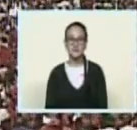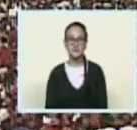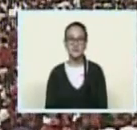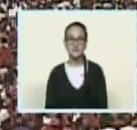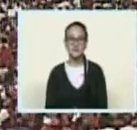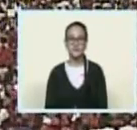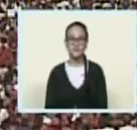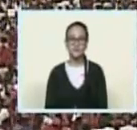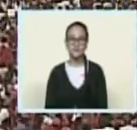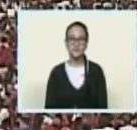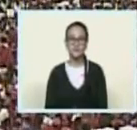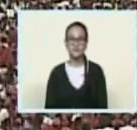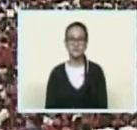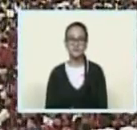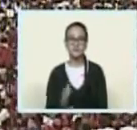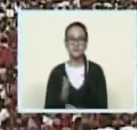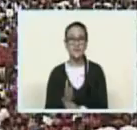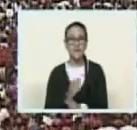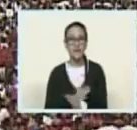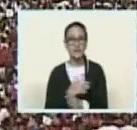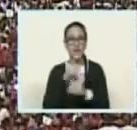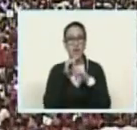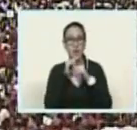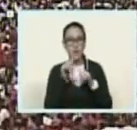Antes de pasar a dar algunos anuncios